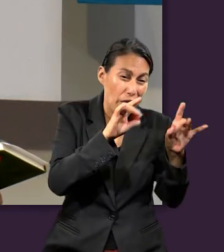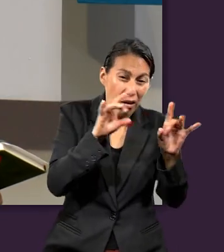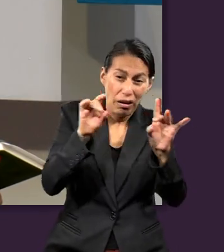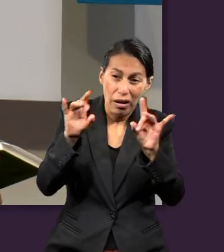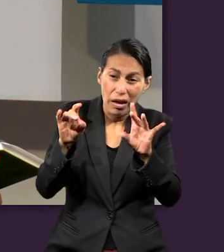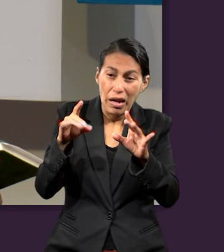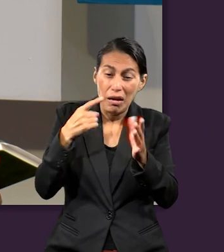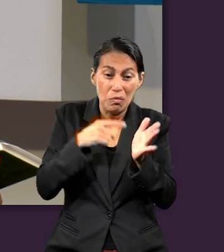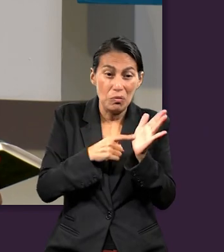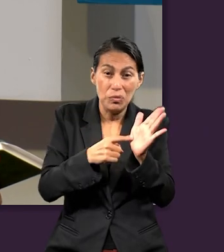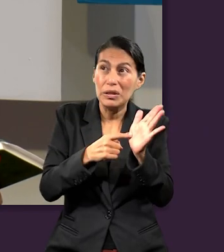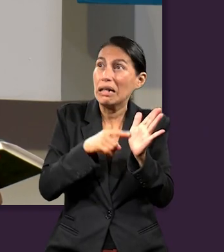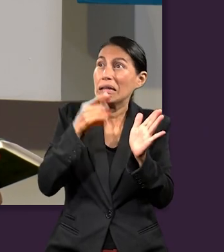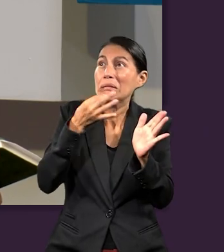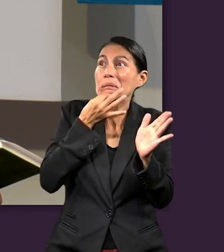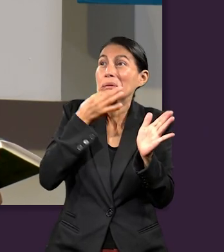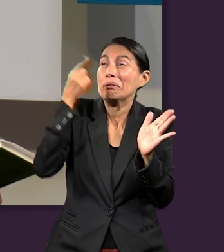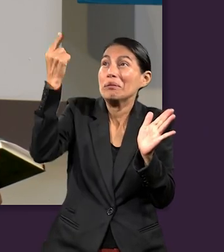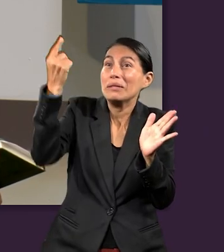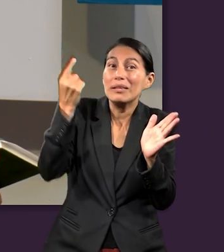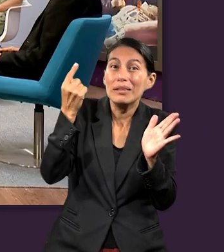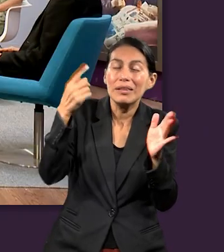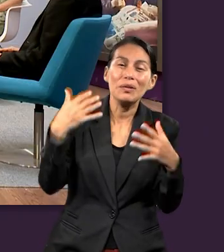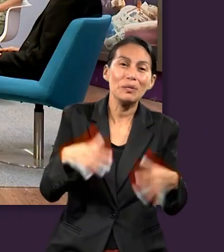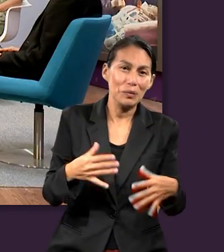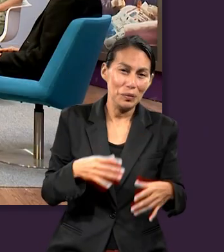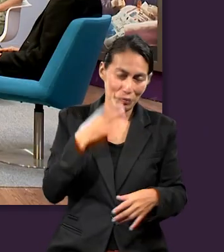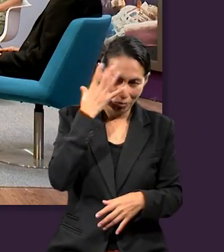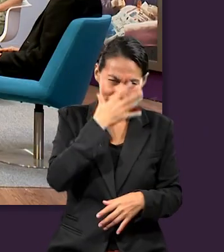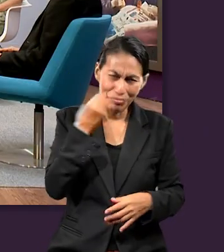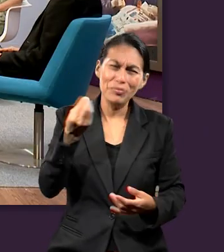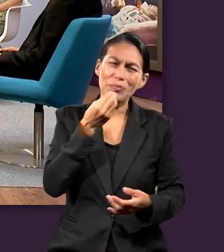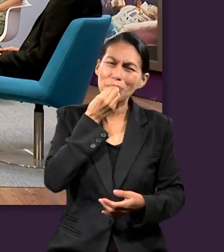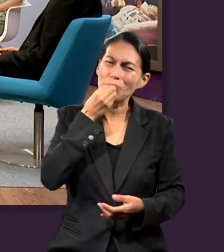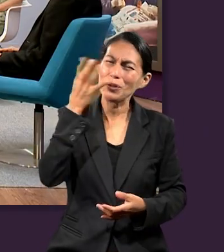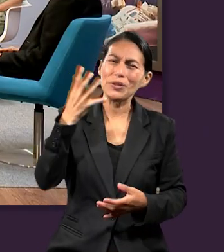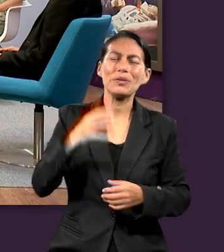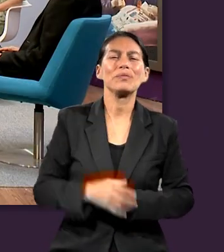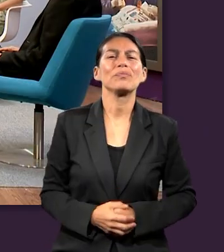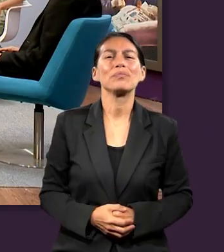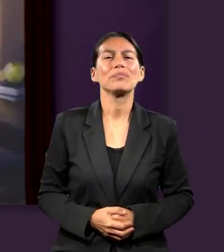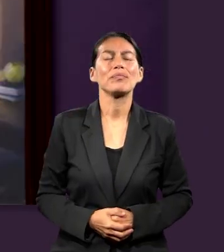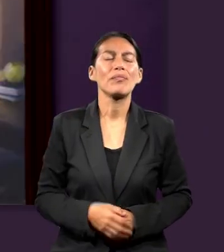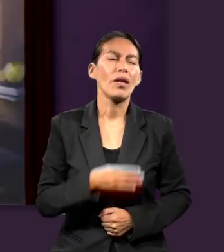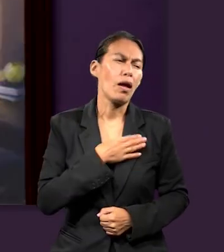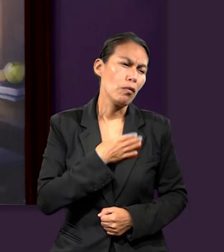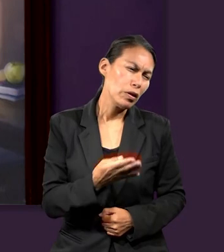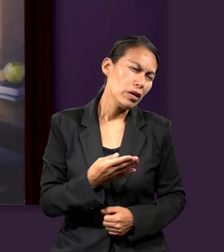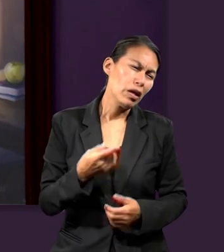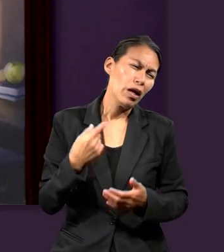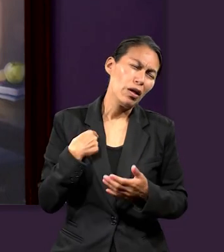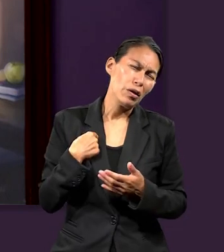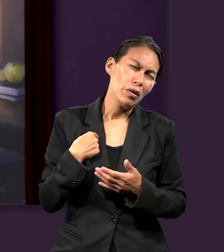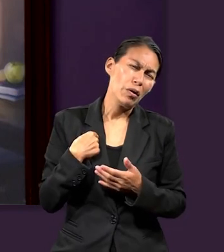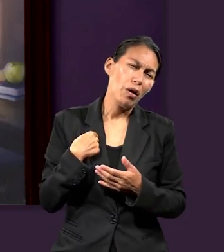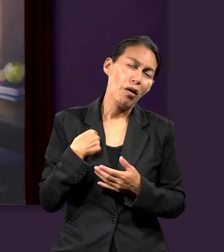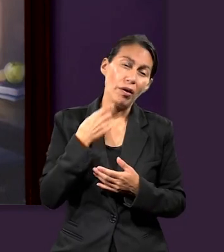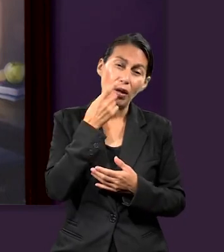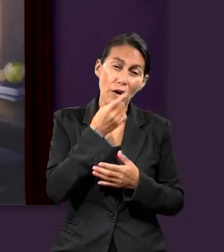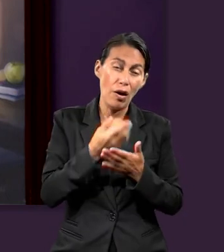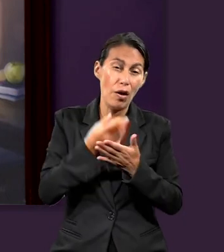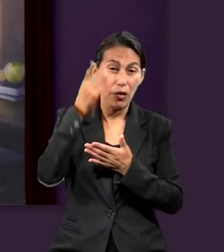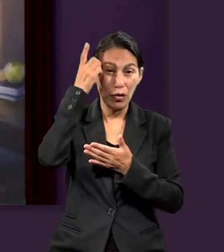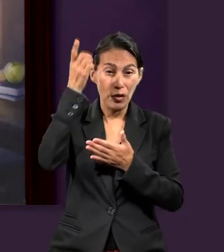correcto mantener viva la esperanza así está muy bien muy bien Ahora pues yo podría decir que el señor desde el principio